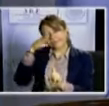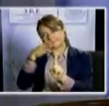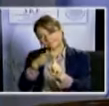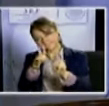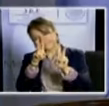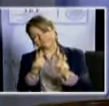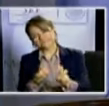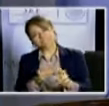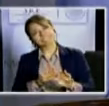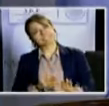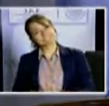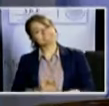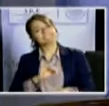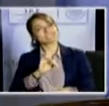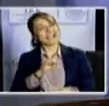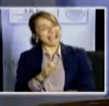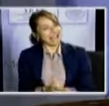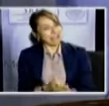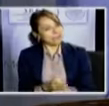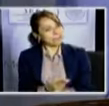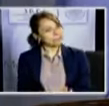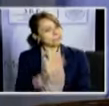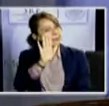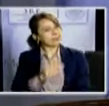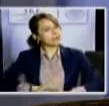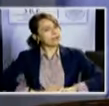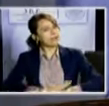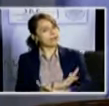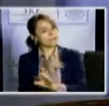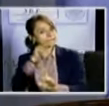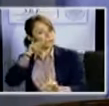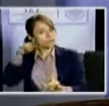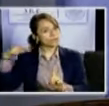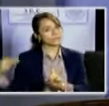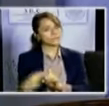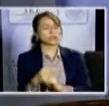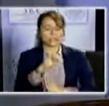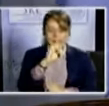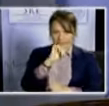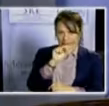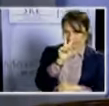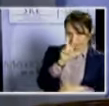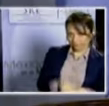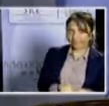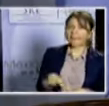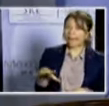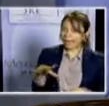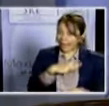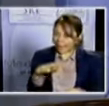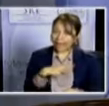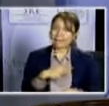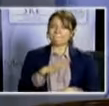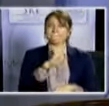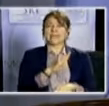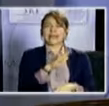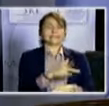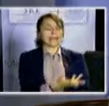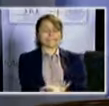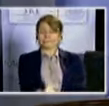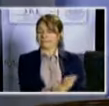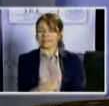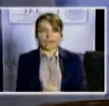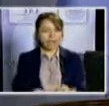de paradigma que me parece muy interesante. O sea, por una parte tú tienes una exigencia de que hay que legalizar alguna de las